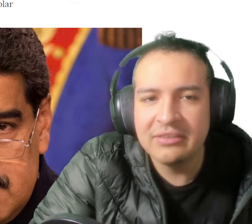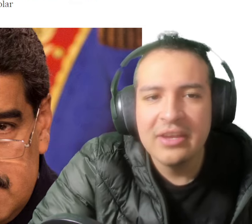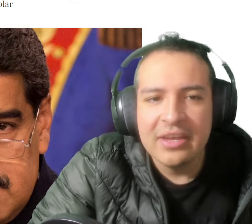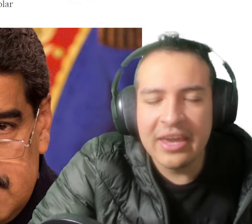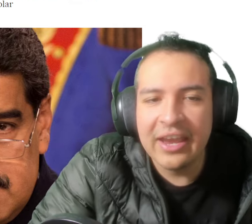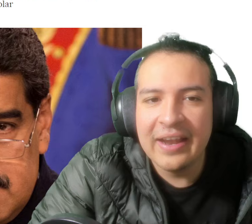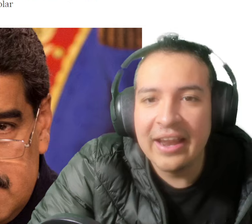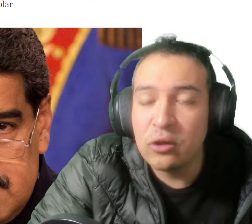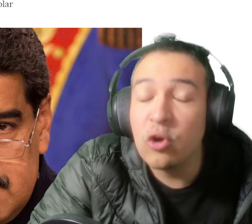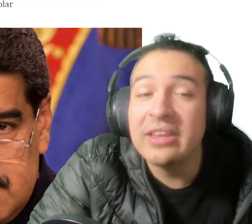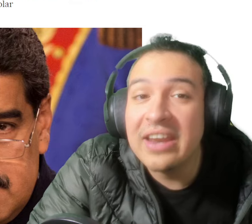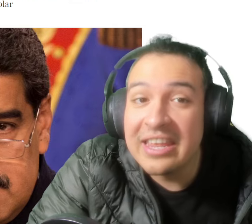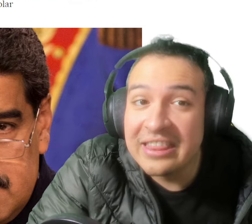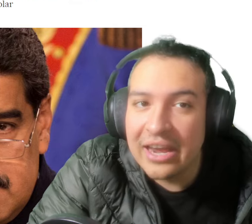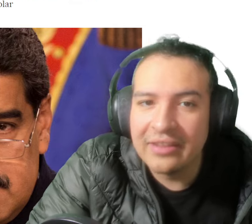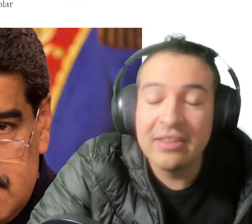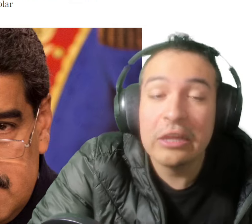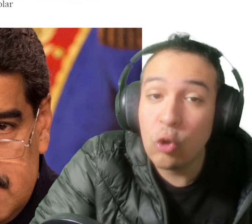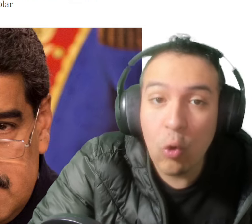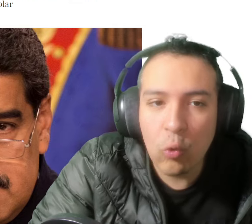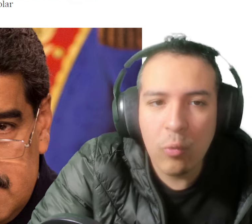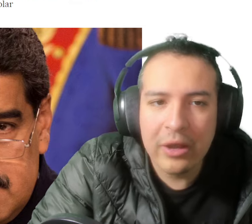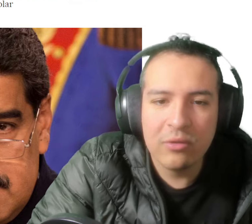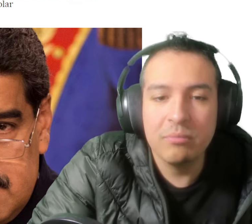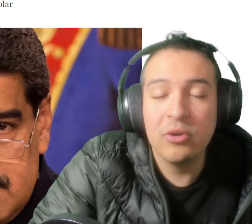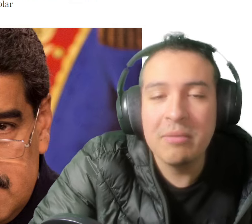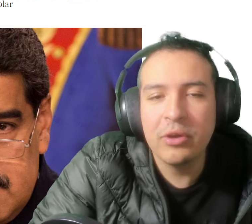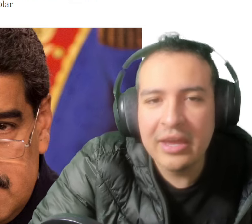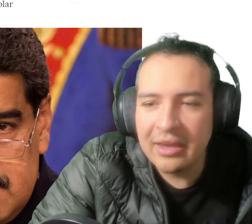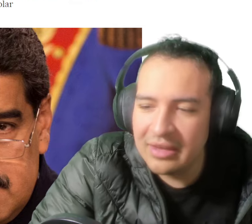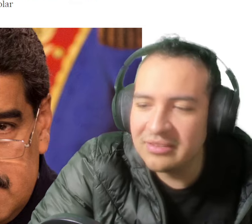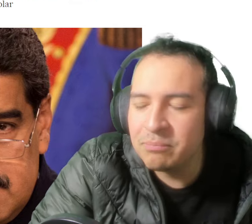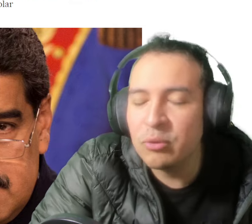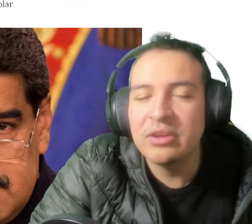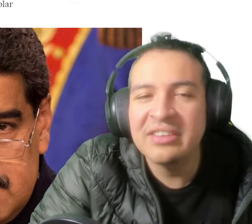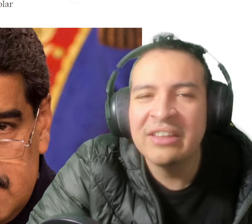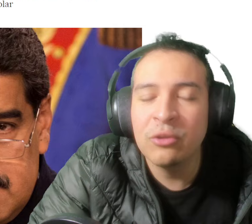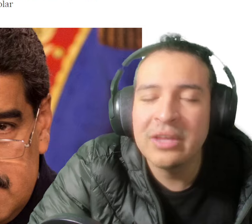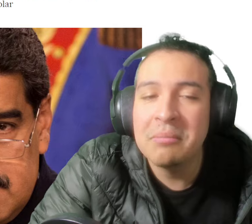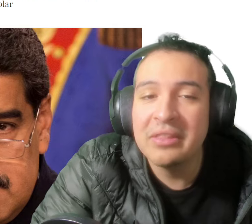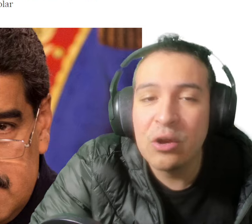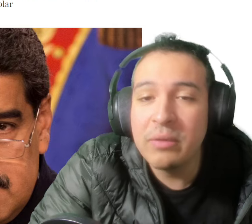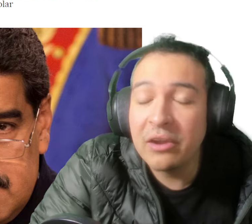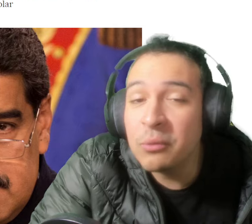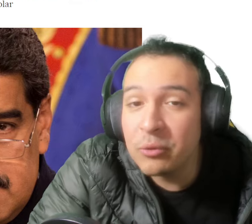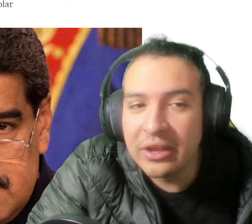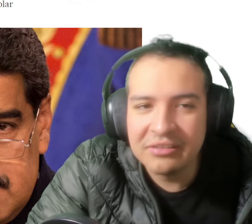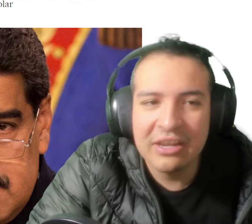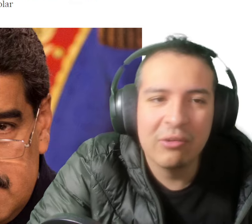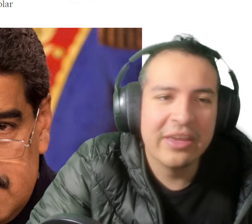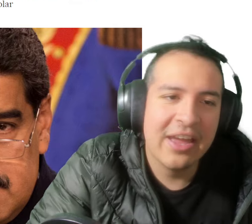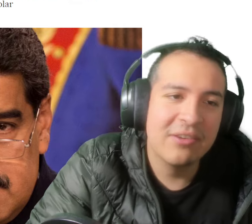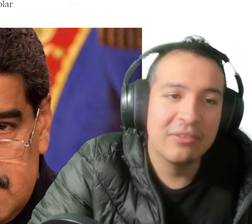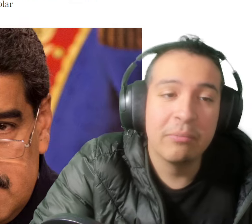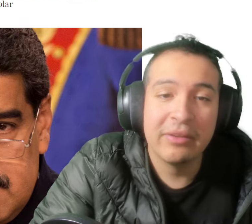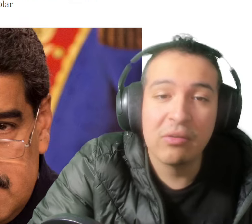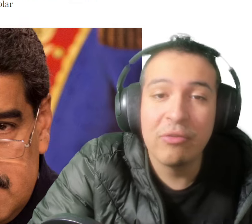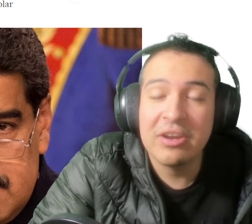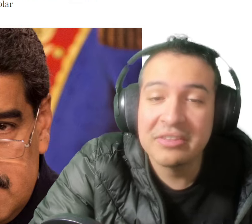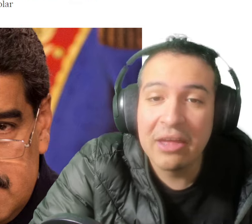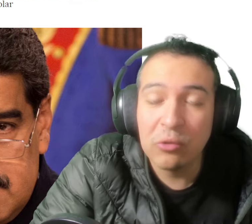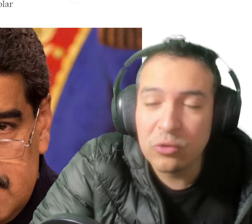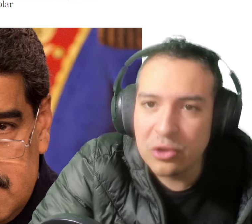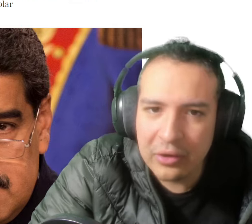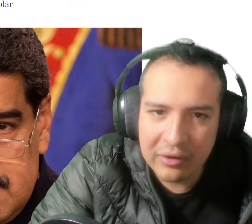sociales y en general cortan el internet de todo Cuba No por qué Porque es potest totalmente el gobierno poder hacerlo allá no eso pasa